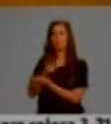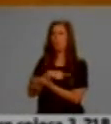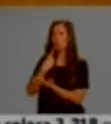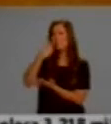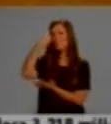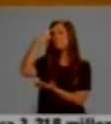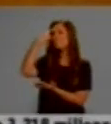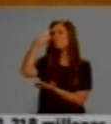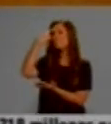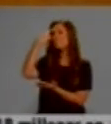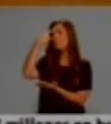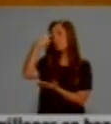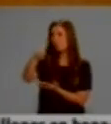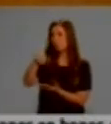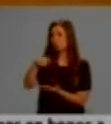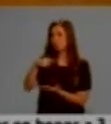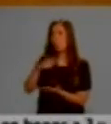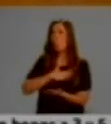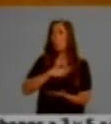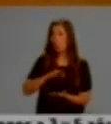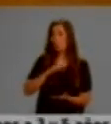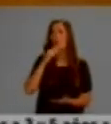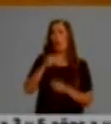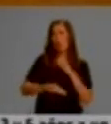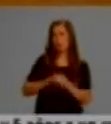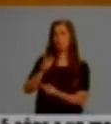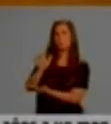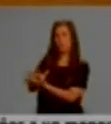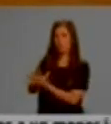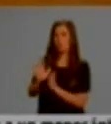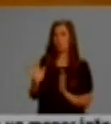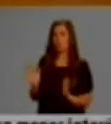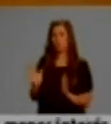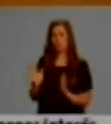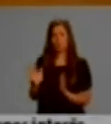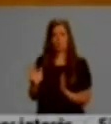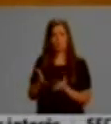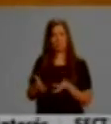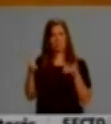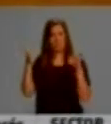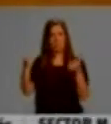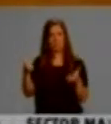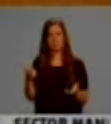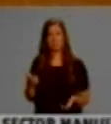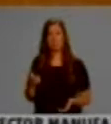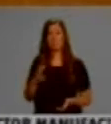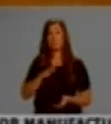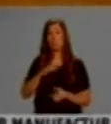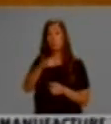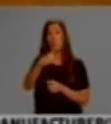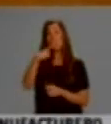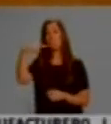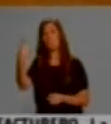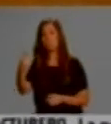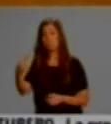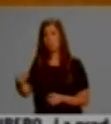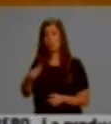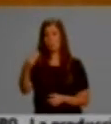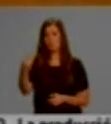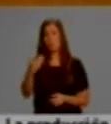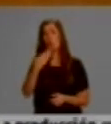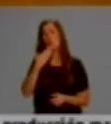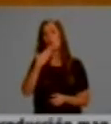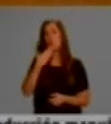sabemos lo que haremos, lo que podemos. Haremos lo que podemos es algo que usted le decía al señor Bárcenas,